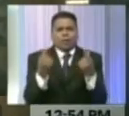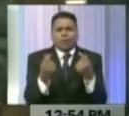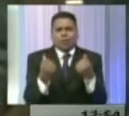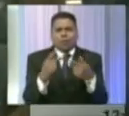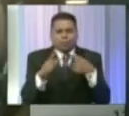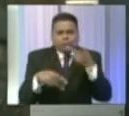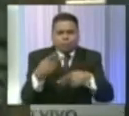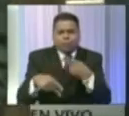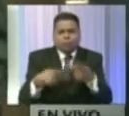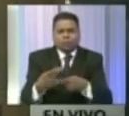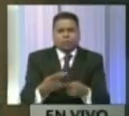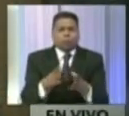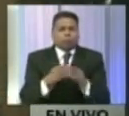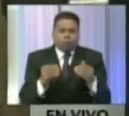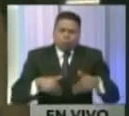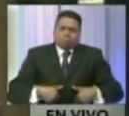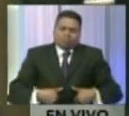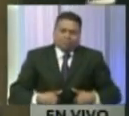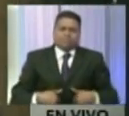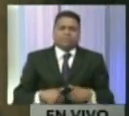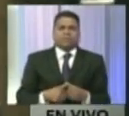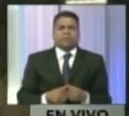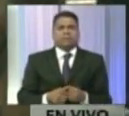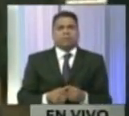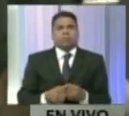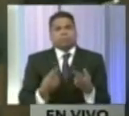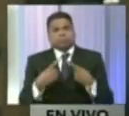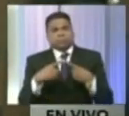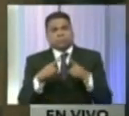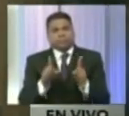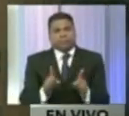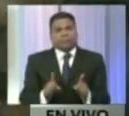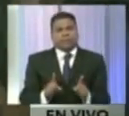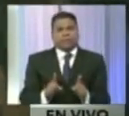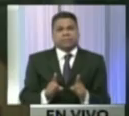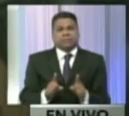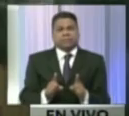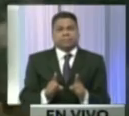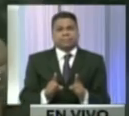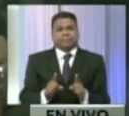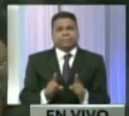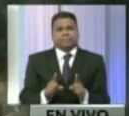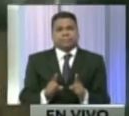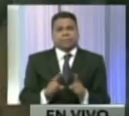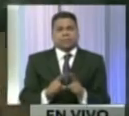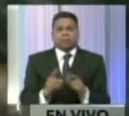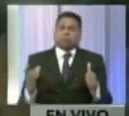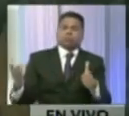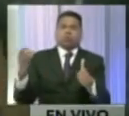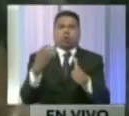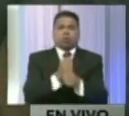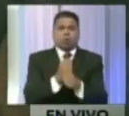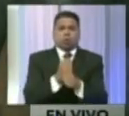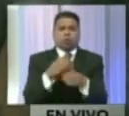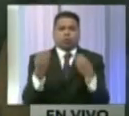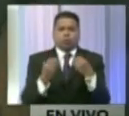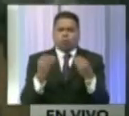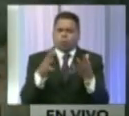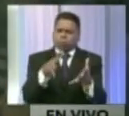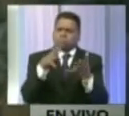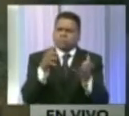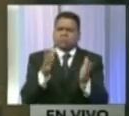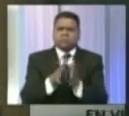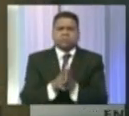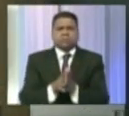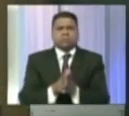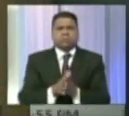todo este esfuerzo. Pero la diferencia está en que el modelo económico productivo tiene que preservar los logros y las conquistas sociales que tiene este